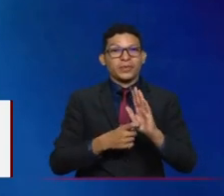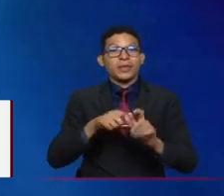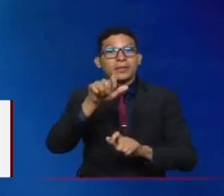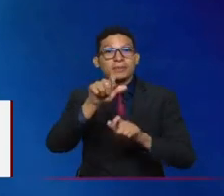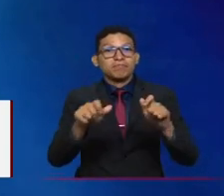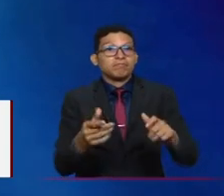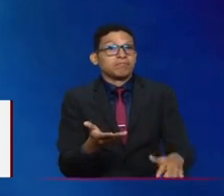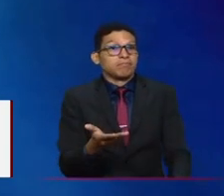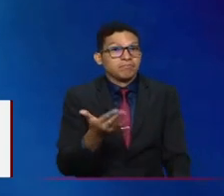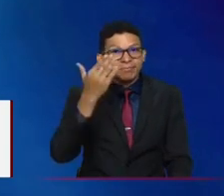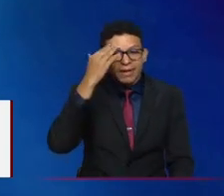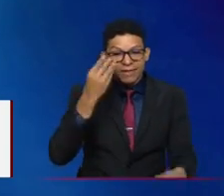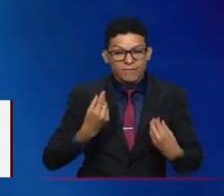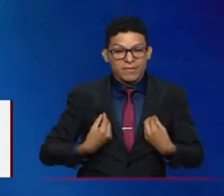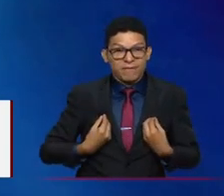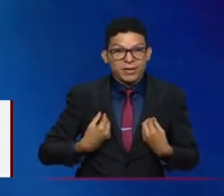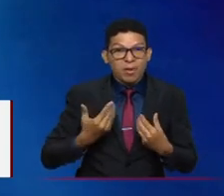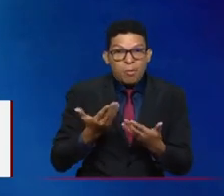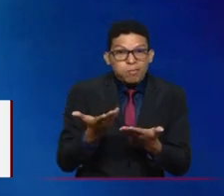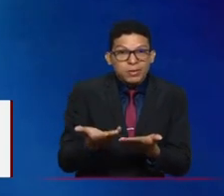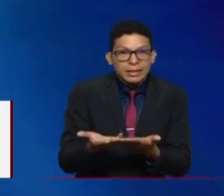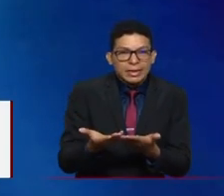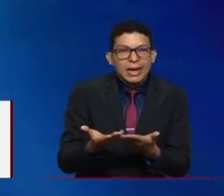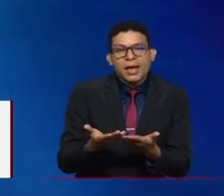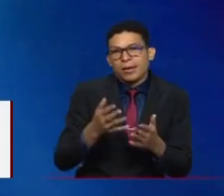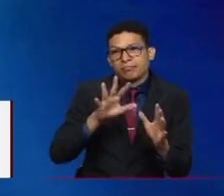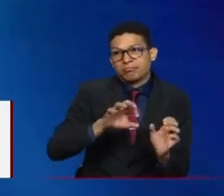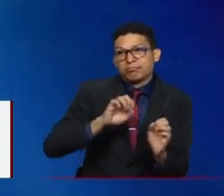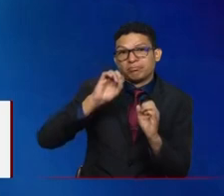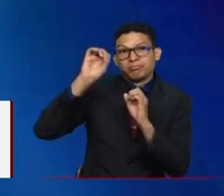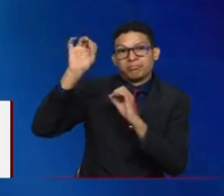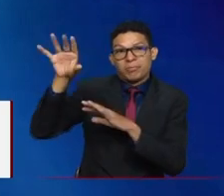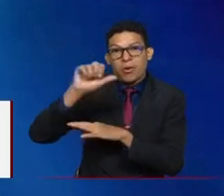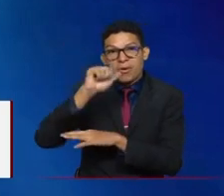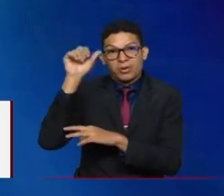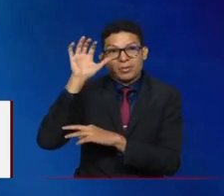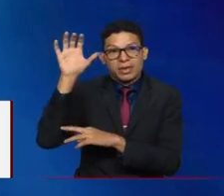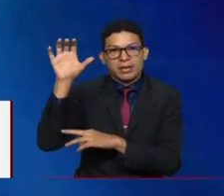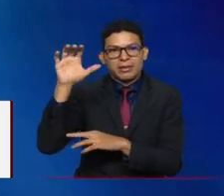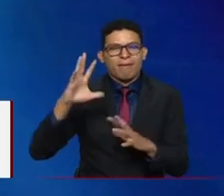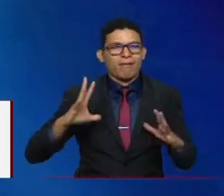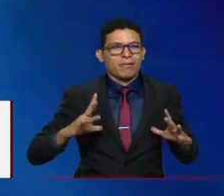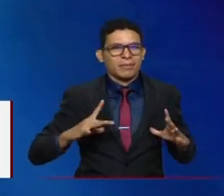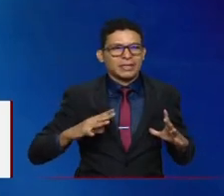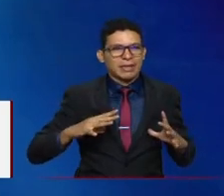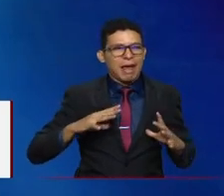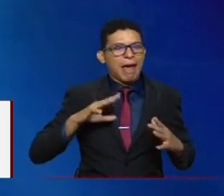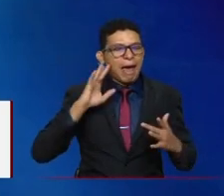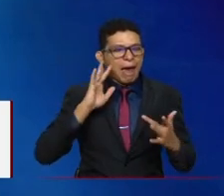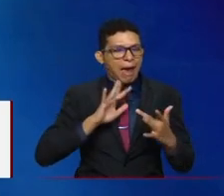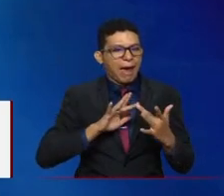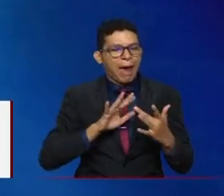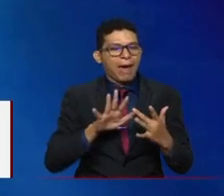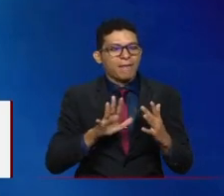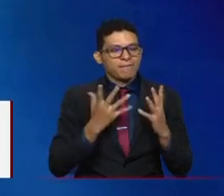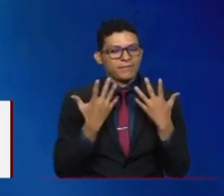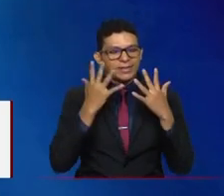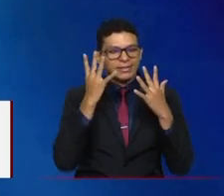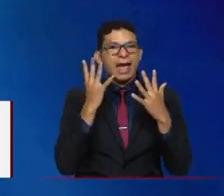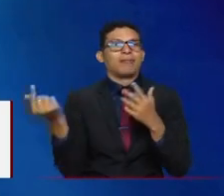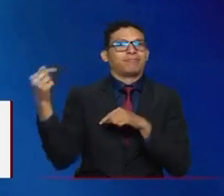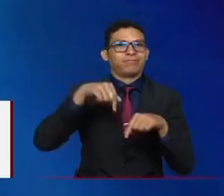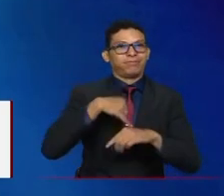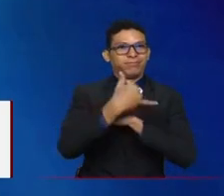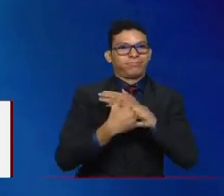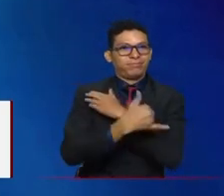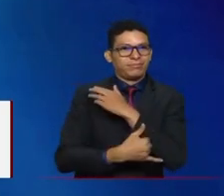que que de Versalles se ha tenido que ir al exterior ellos programan su sus vacaciones y llegan a disfrutar de las fiestas de la neblina